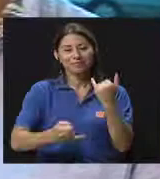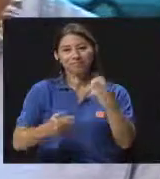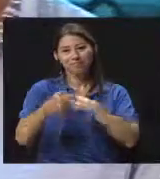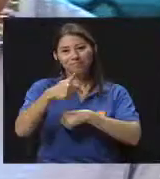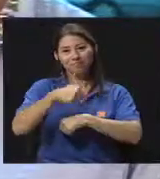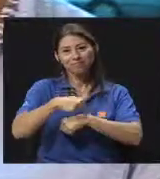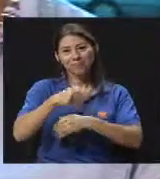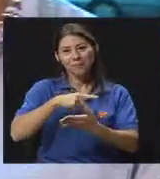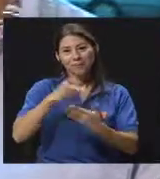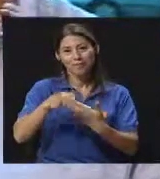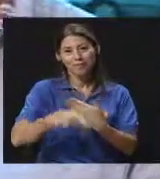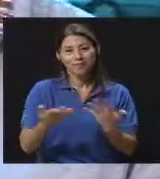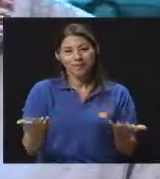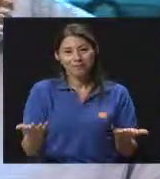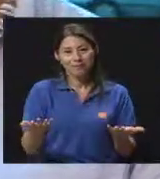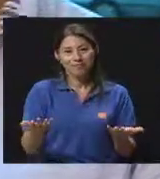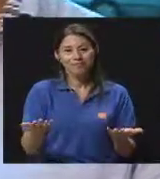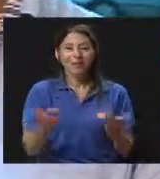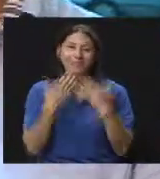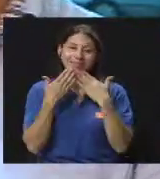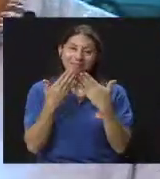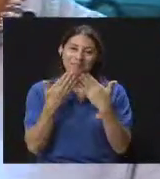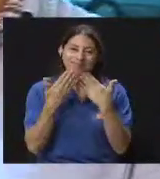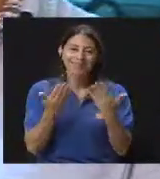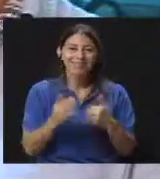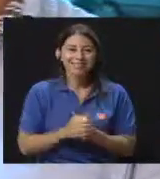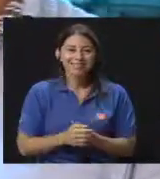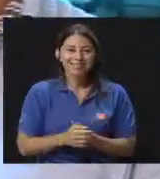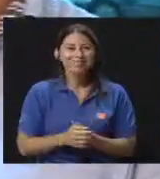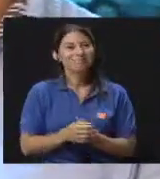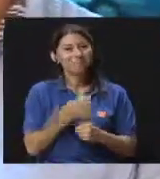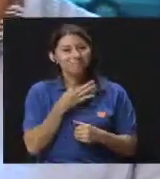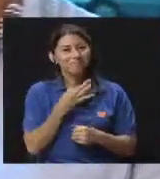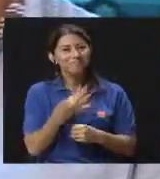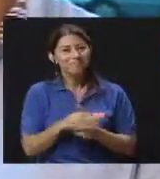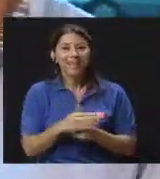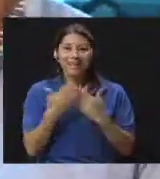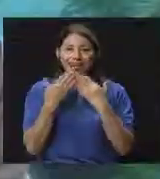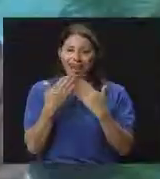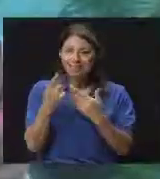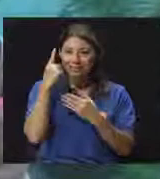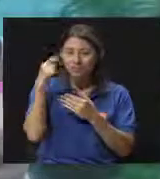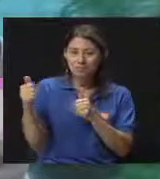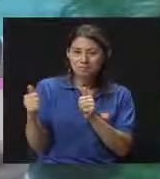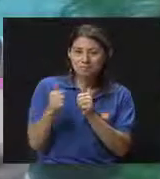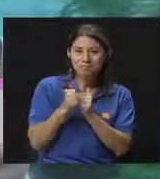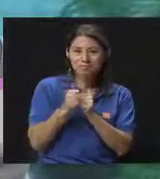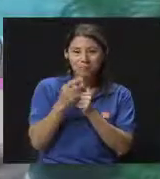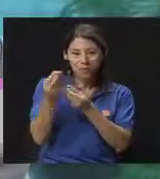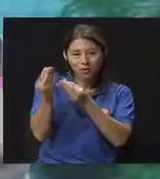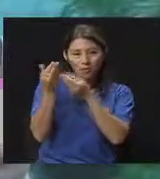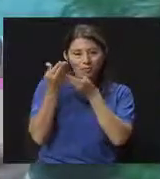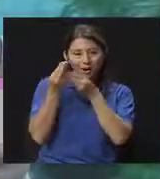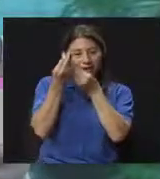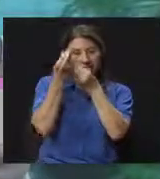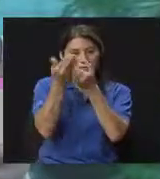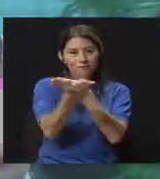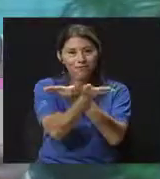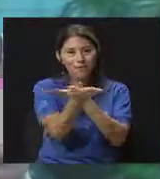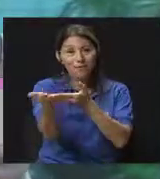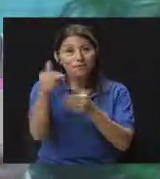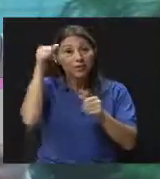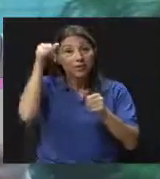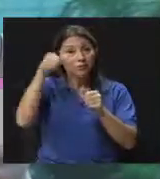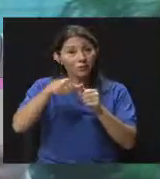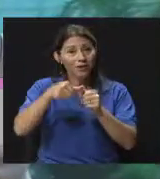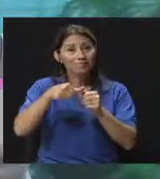del día de hoy. Muchísimas gracias. Bueno, un gusto. Por acompañarnos, por informarnos a nosotros y, por supuesto, sí, a nuestros televidentes. Recuerden